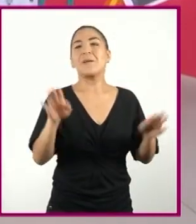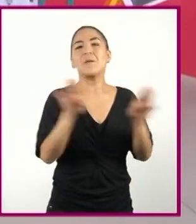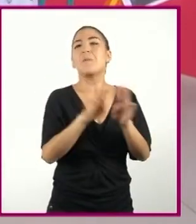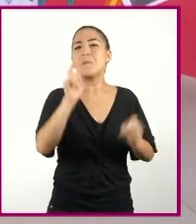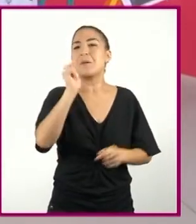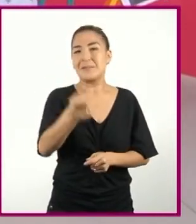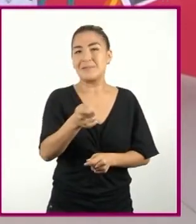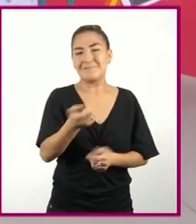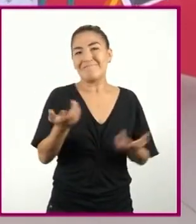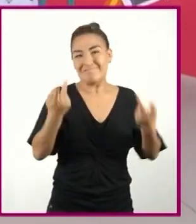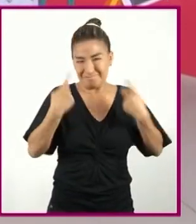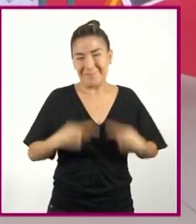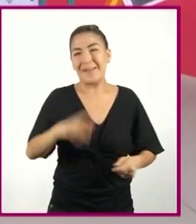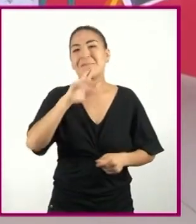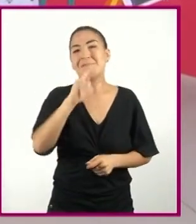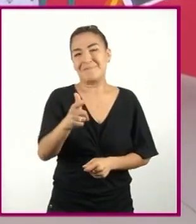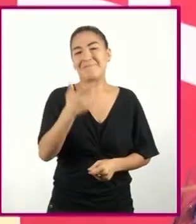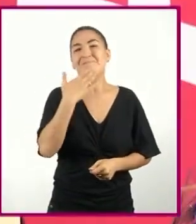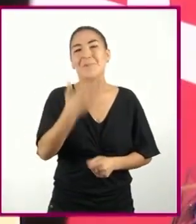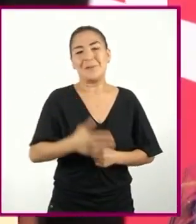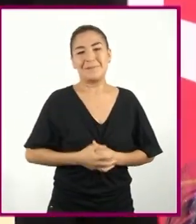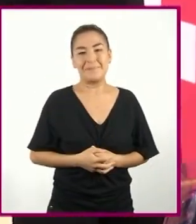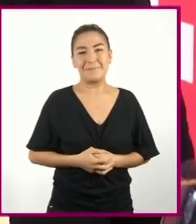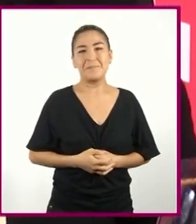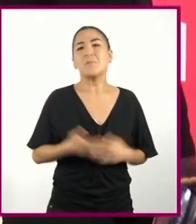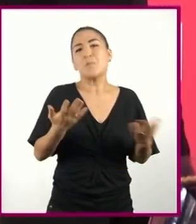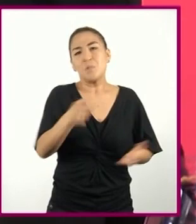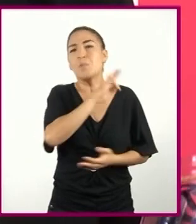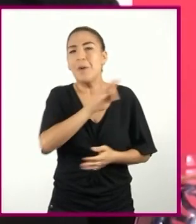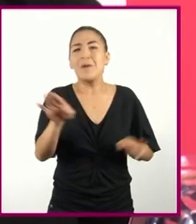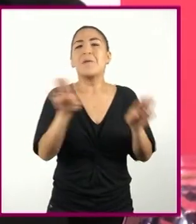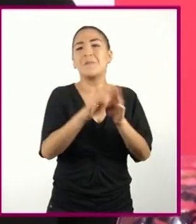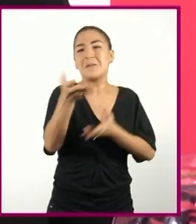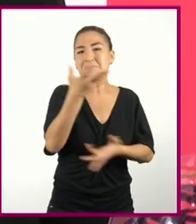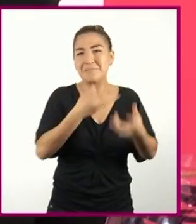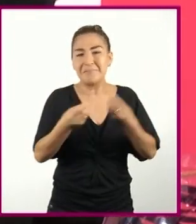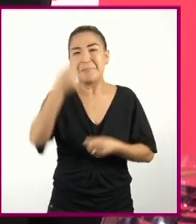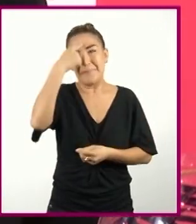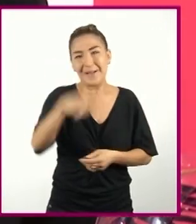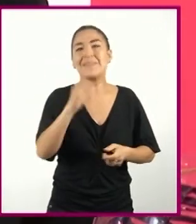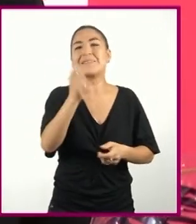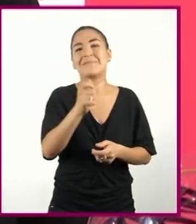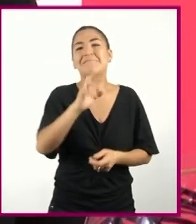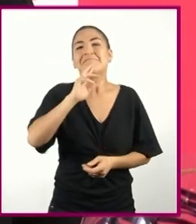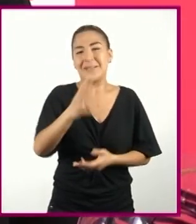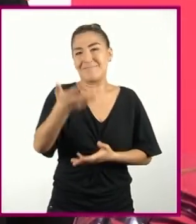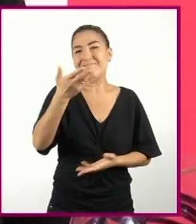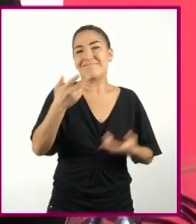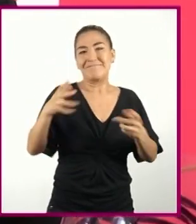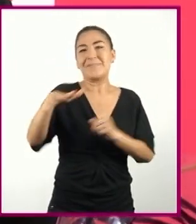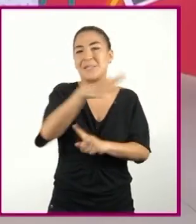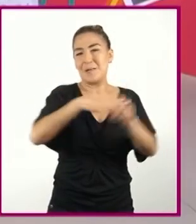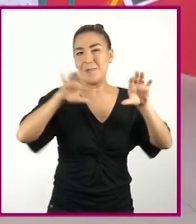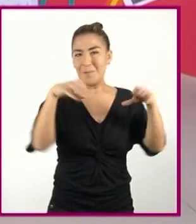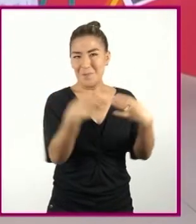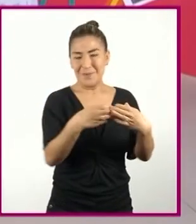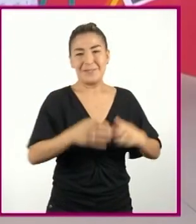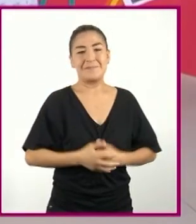Convirtiéndonos en mejores personas, podremos colaborar en la formación de una mejor comunidad.